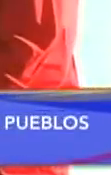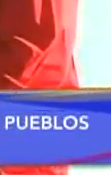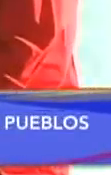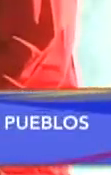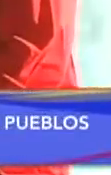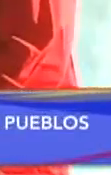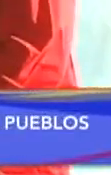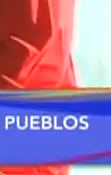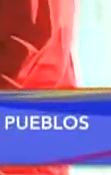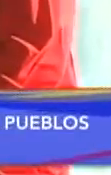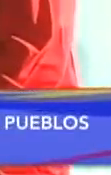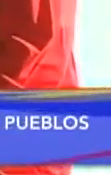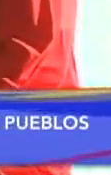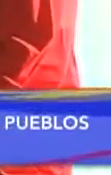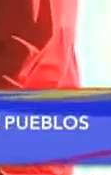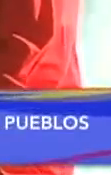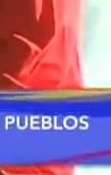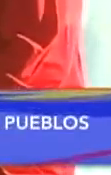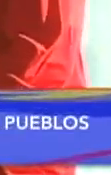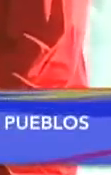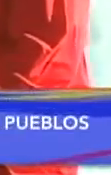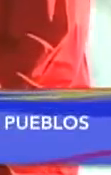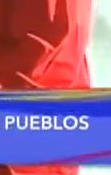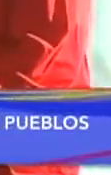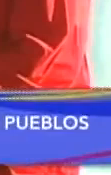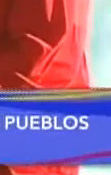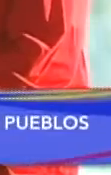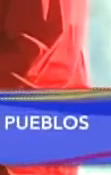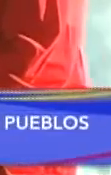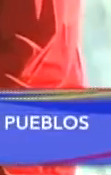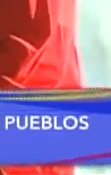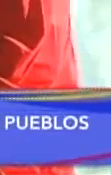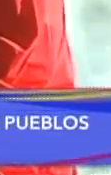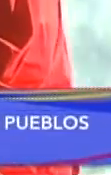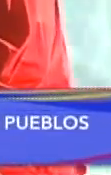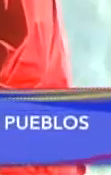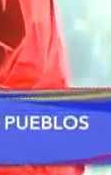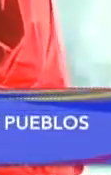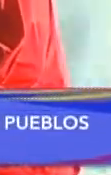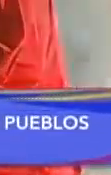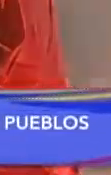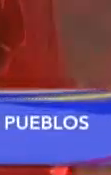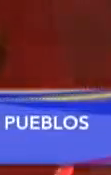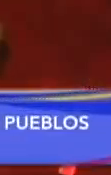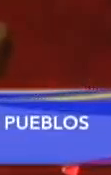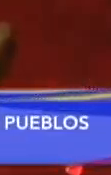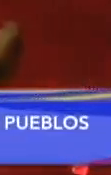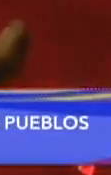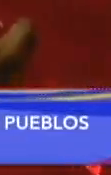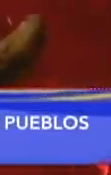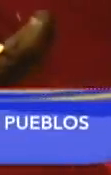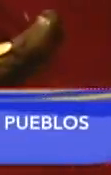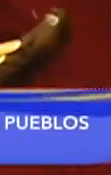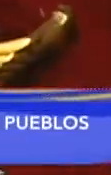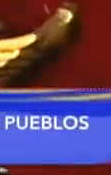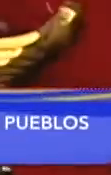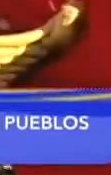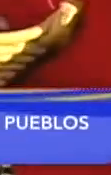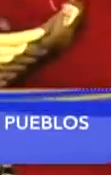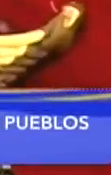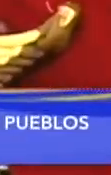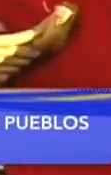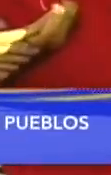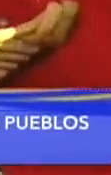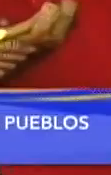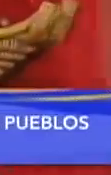América nuevos momentos, momentos históricos donde el pueblo ha salido a las calles a exigir sus derechos, donde el pueblo ha salido